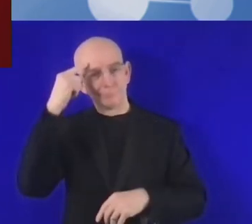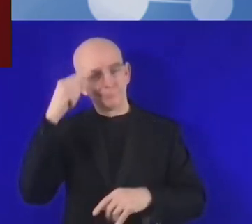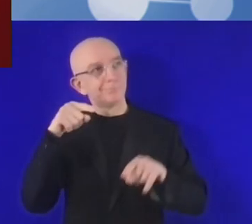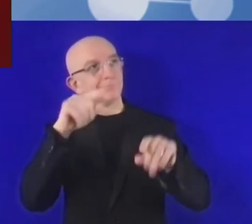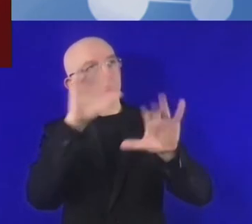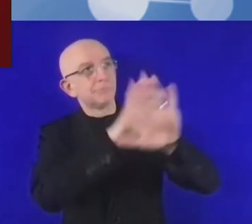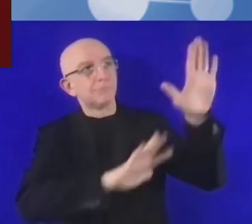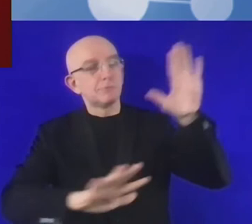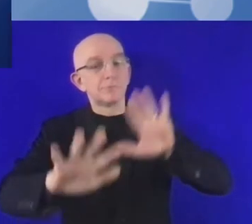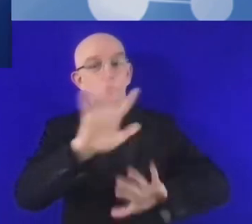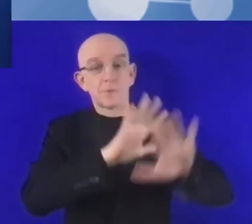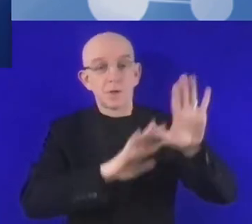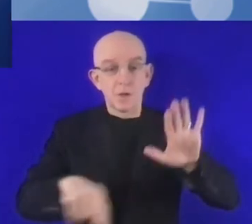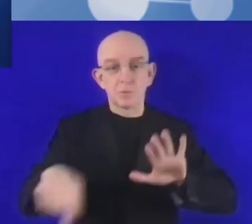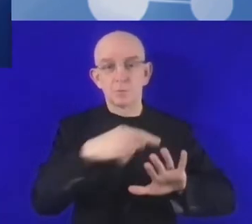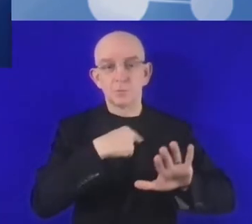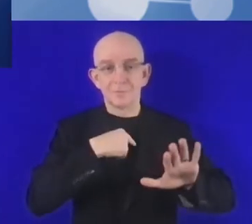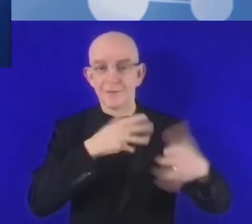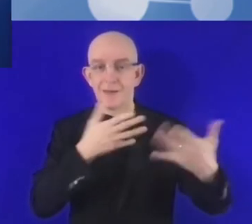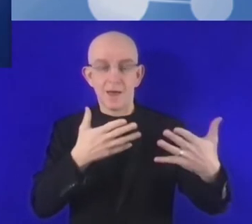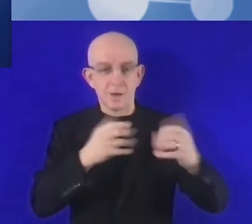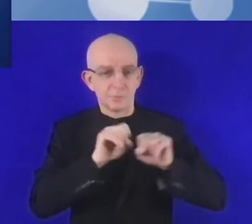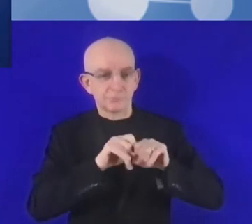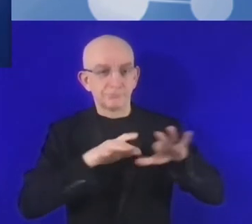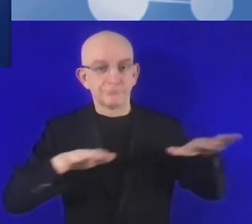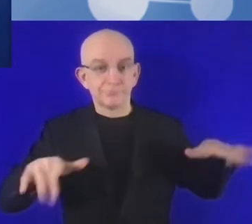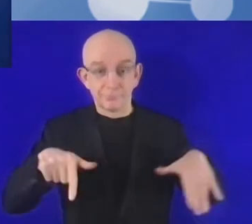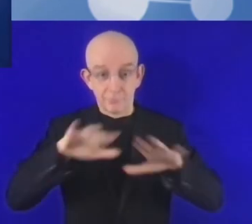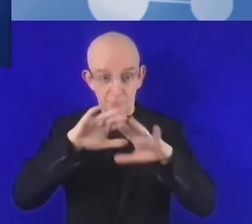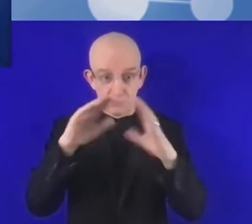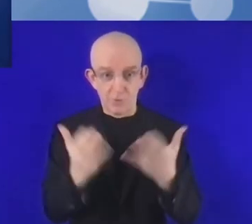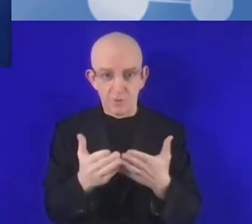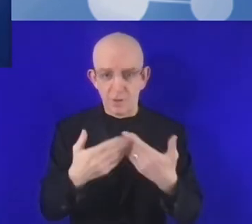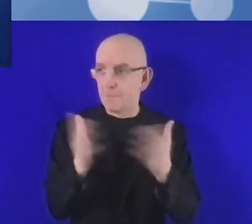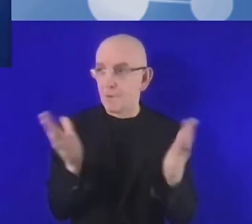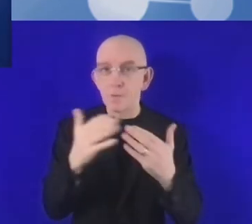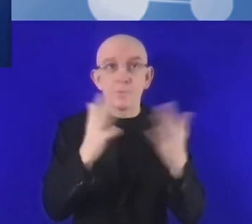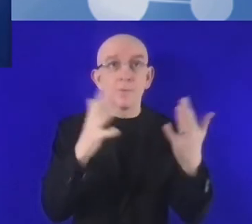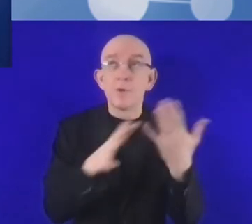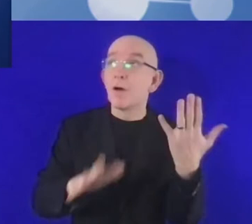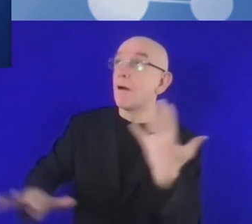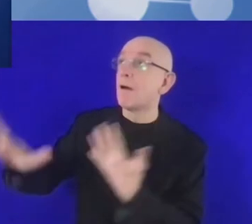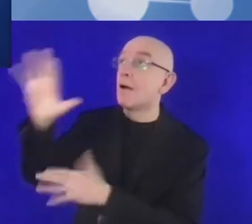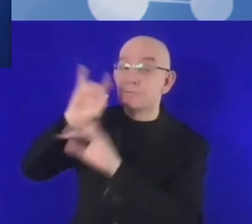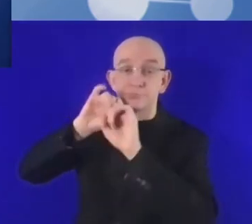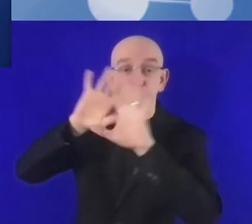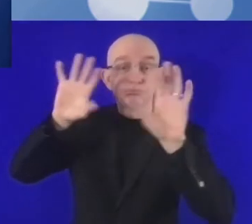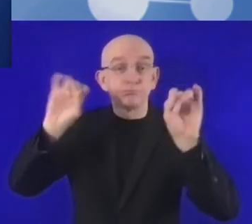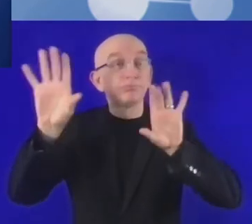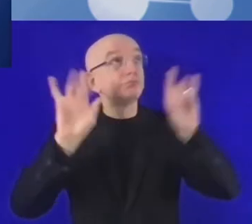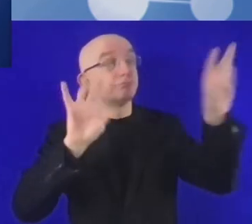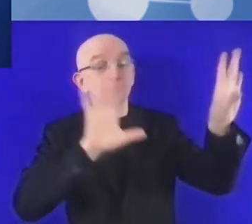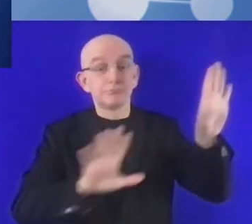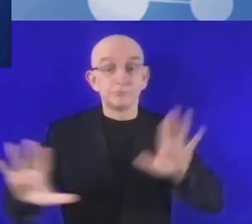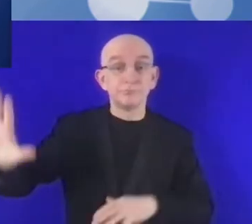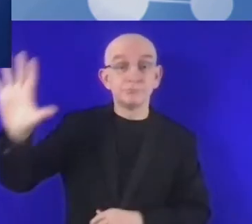queremos conquistar el universo. Lo que nosotros queremos hacer es ampliar las fronteras de la Tierra hacia las fronteras del